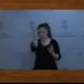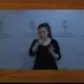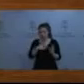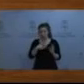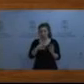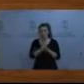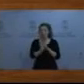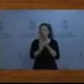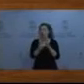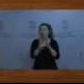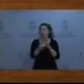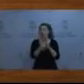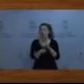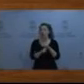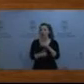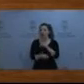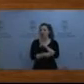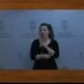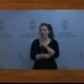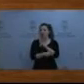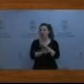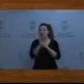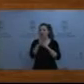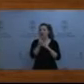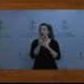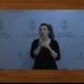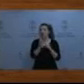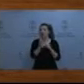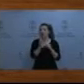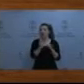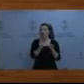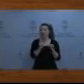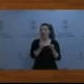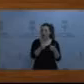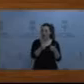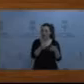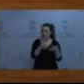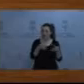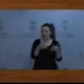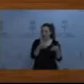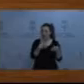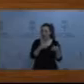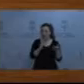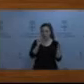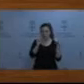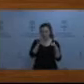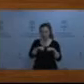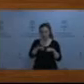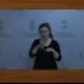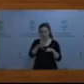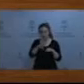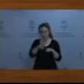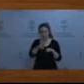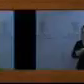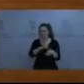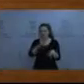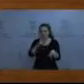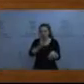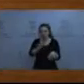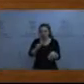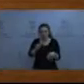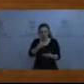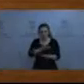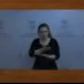trampa, porque tiene un primer inciso que todos compartimos, porque todos estamos sensibilizados y todos demostramos nuestra